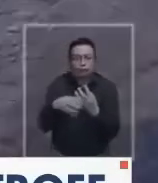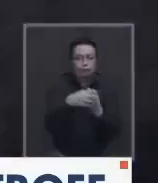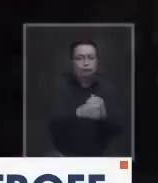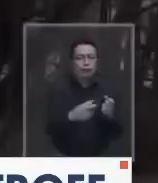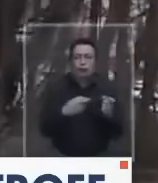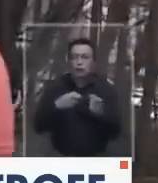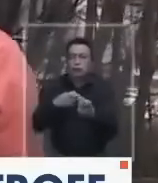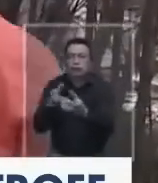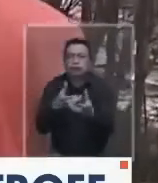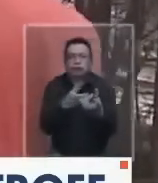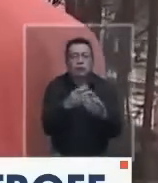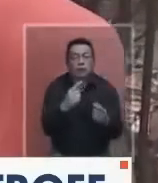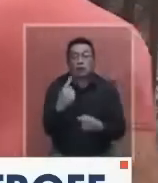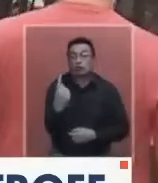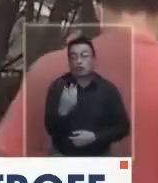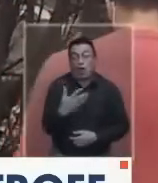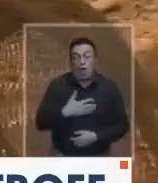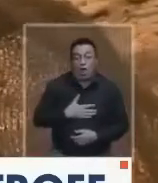solos